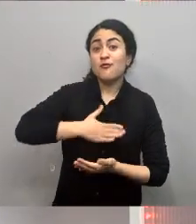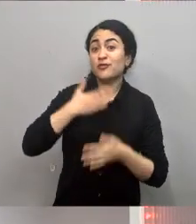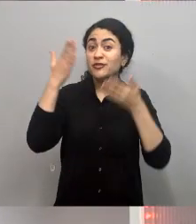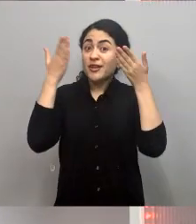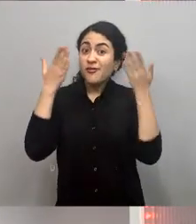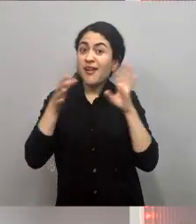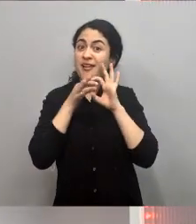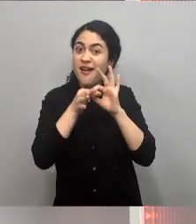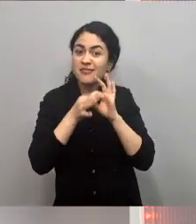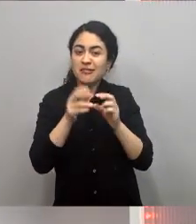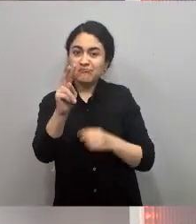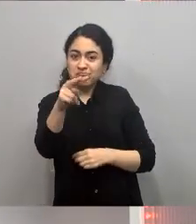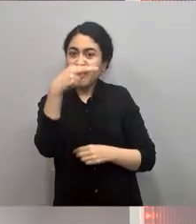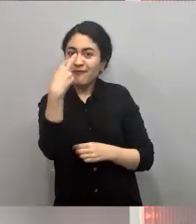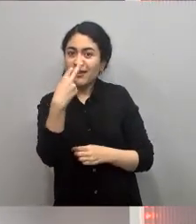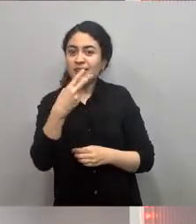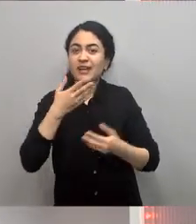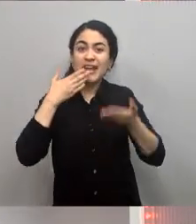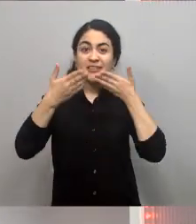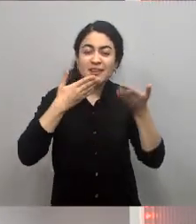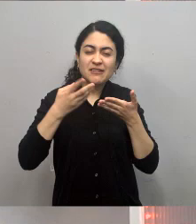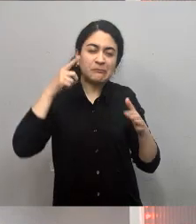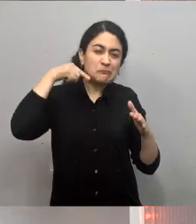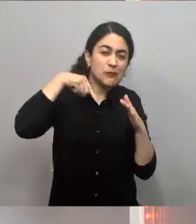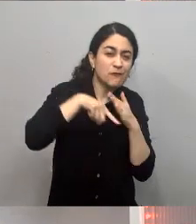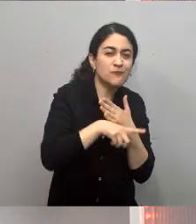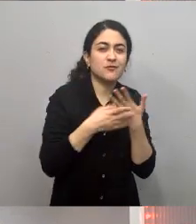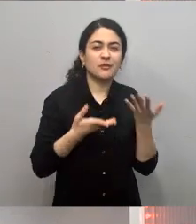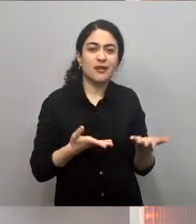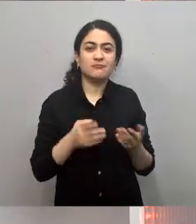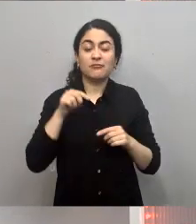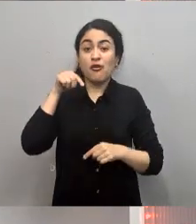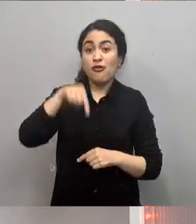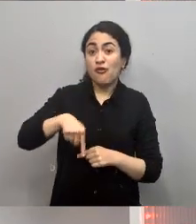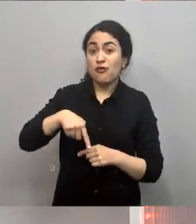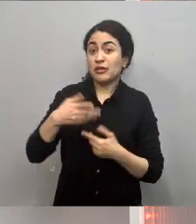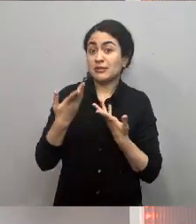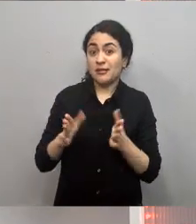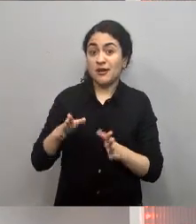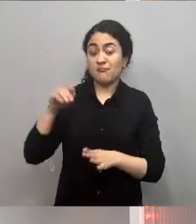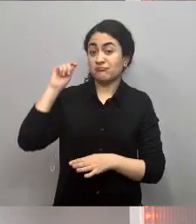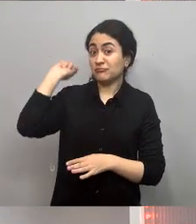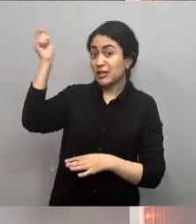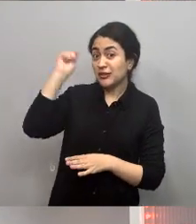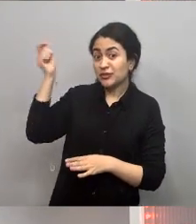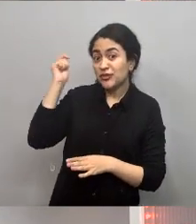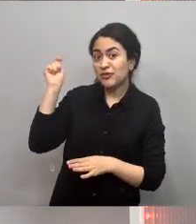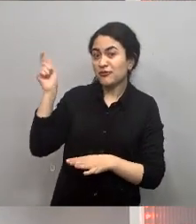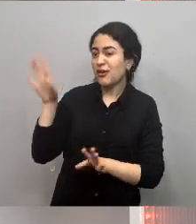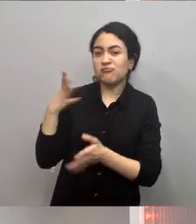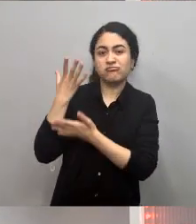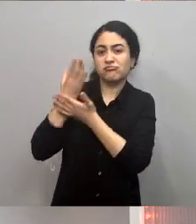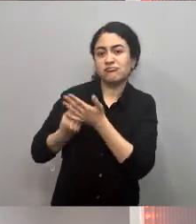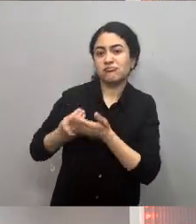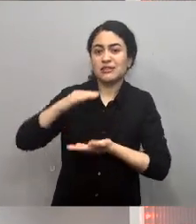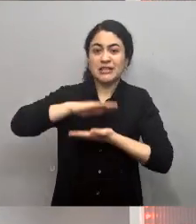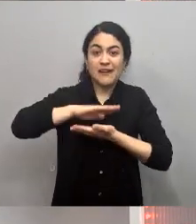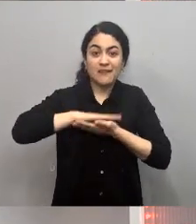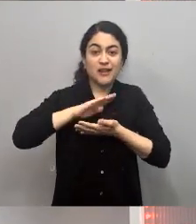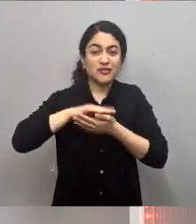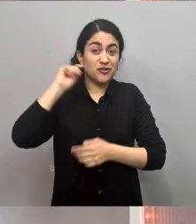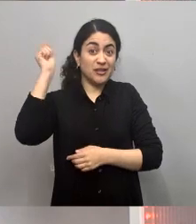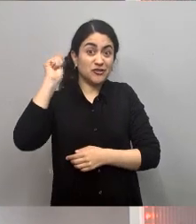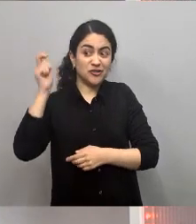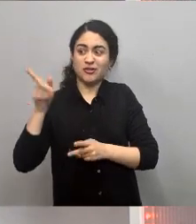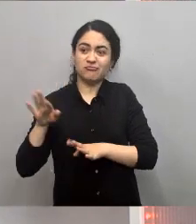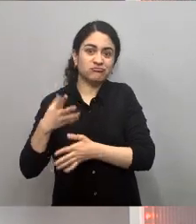¿Cómo está? Un gusto saludarle. Gracias por ser parte nuevamente de esta entrevista a fondo. Hoy ya comenzando a pasar las festividades de la patria, la